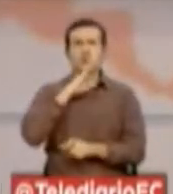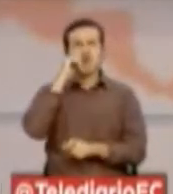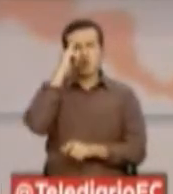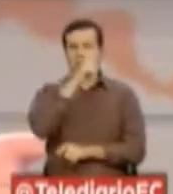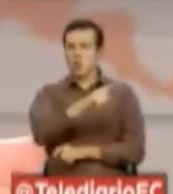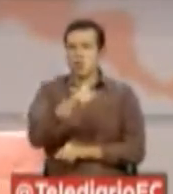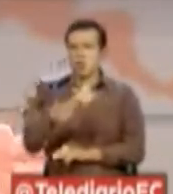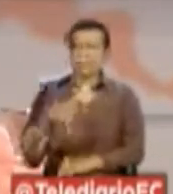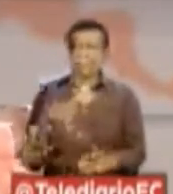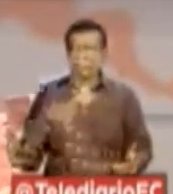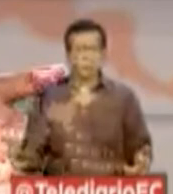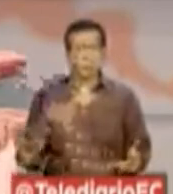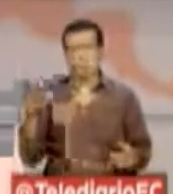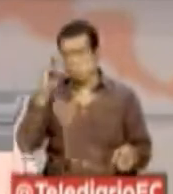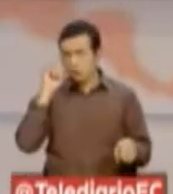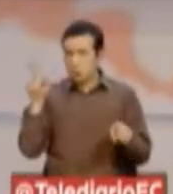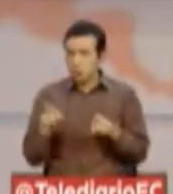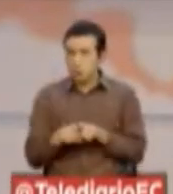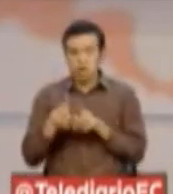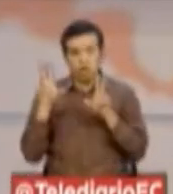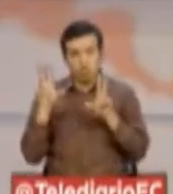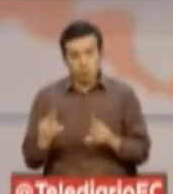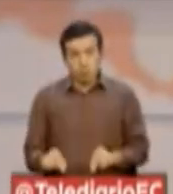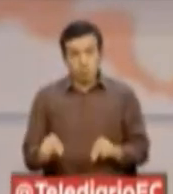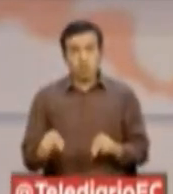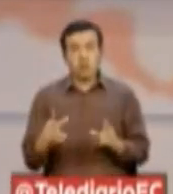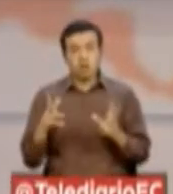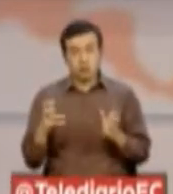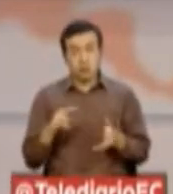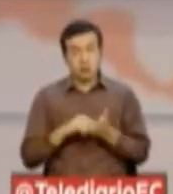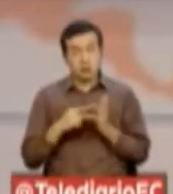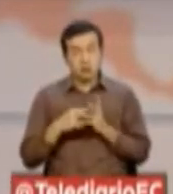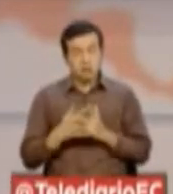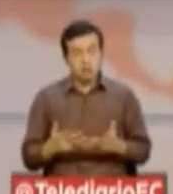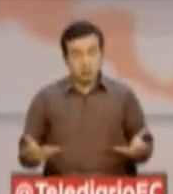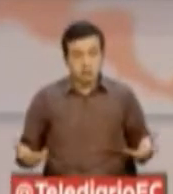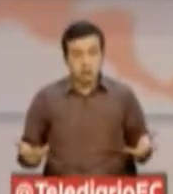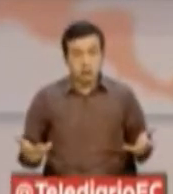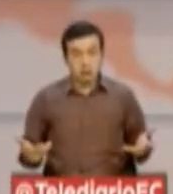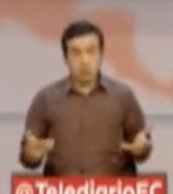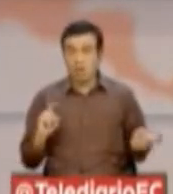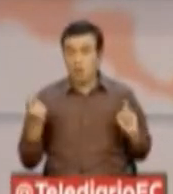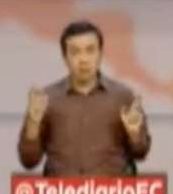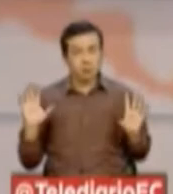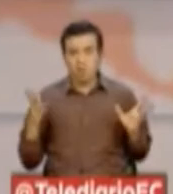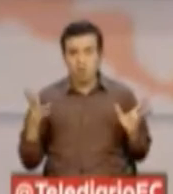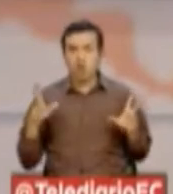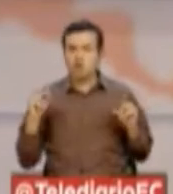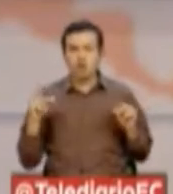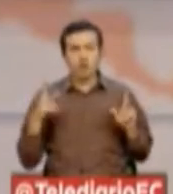si uno está de acuerdo con que no quiere decir que no está pateando el tablero está haciendo que